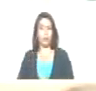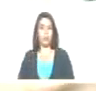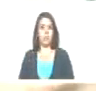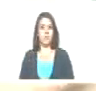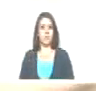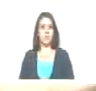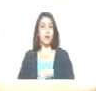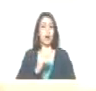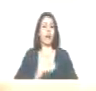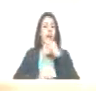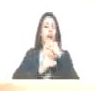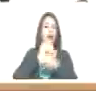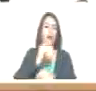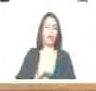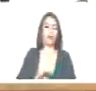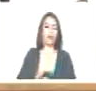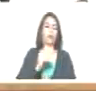Hagamos lo que hizo Narnia.